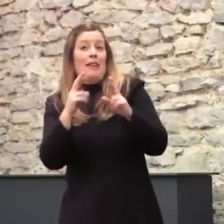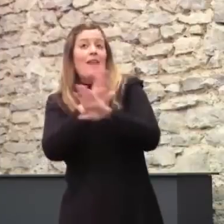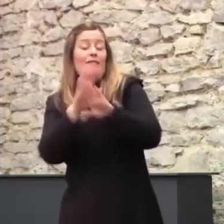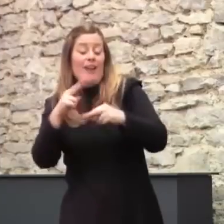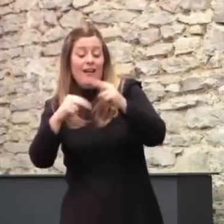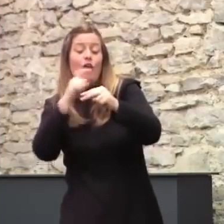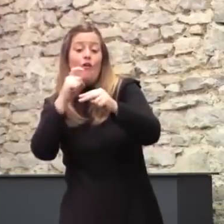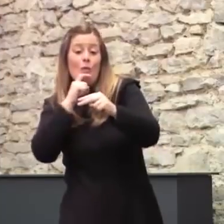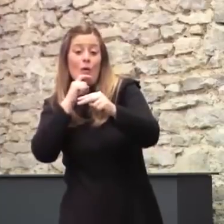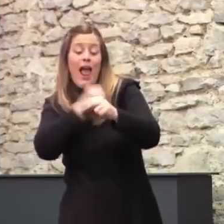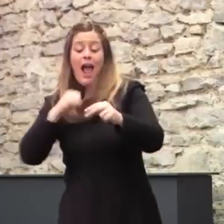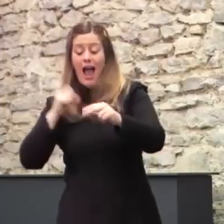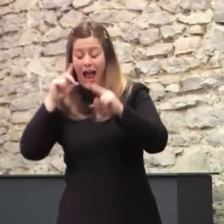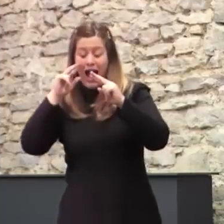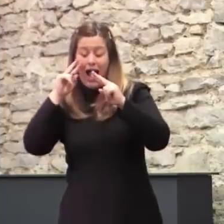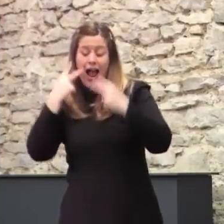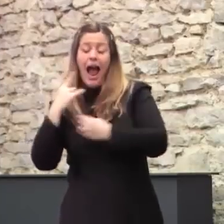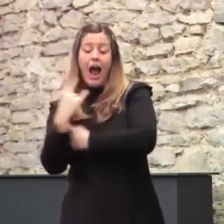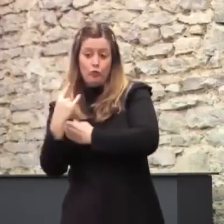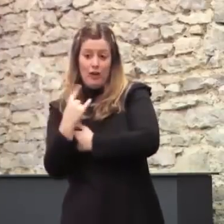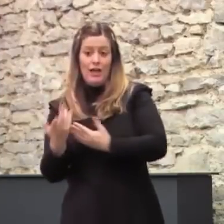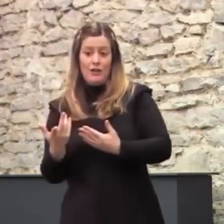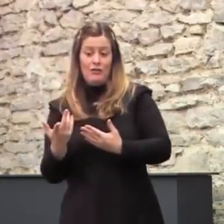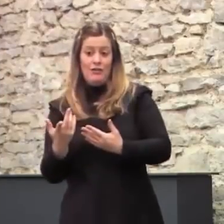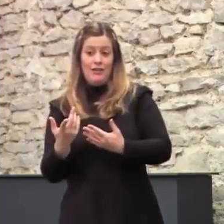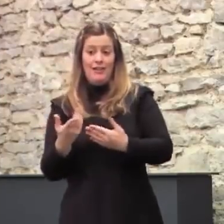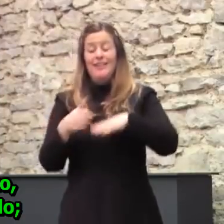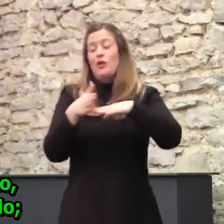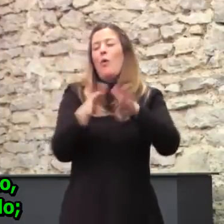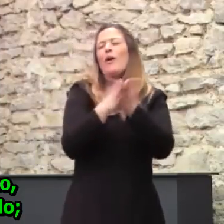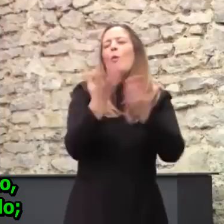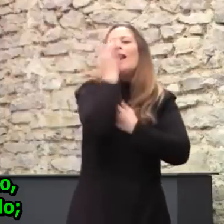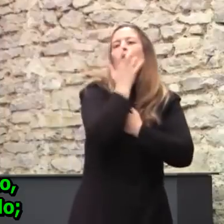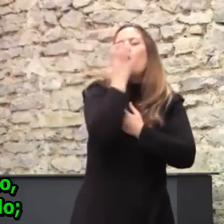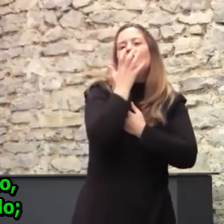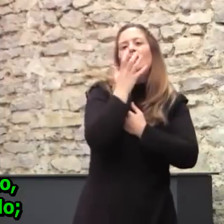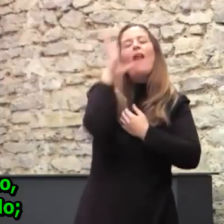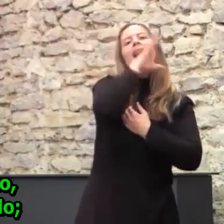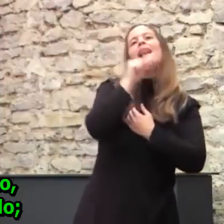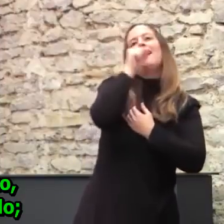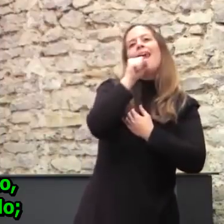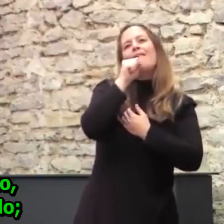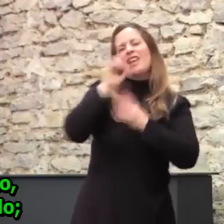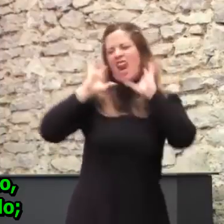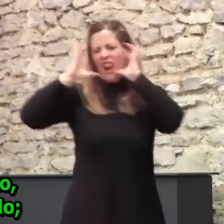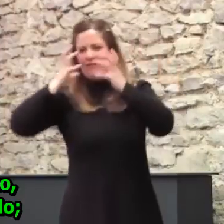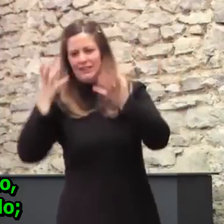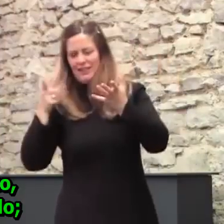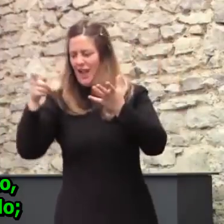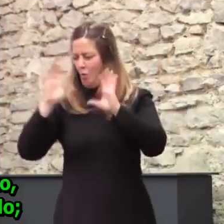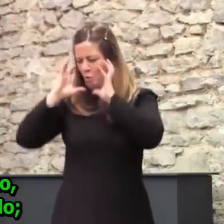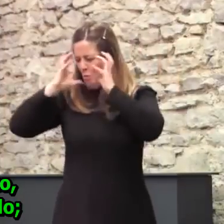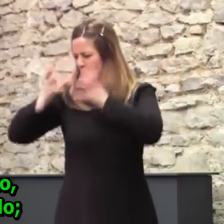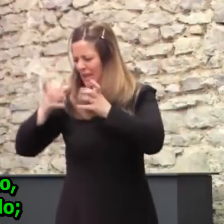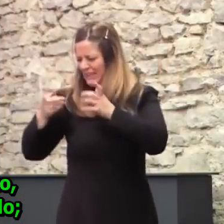él cambiará, ¿vale? Esta es la base del cuento de la Bella y la Bestia. Él es un bestia, él es un tipo violento, me tiene